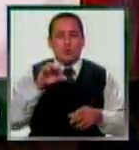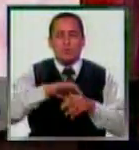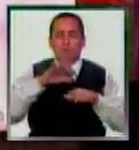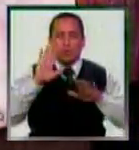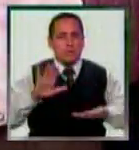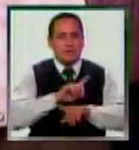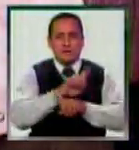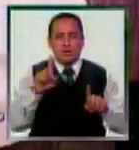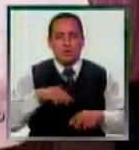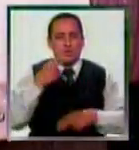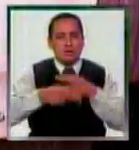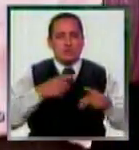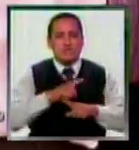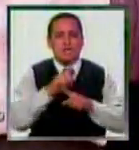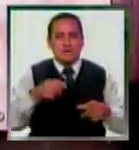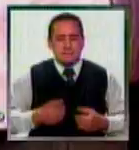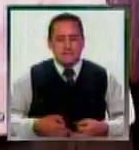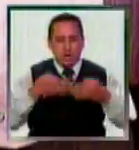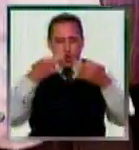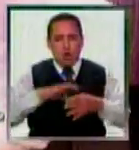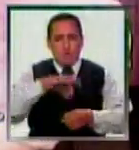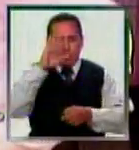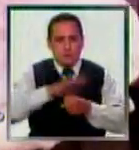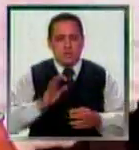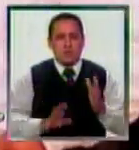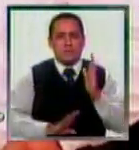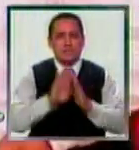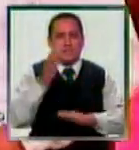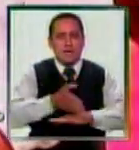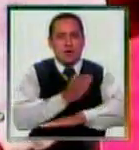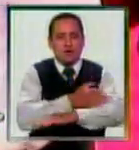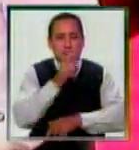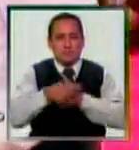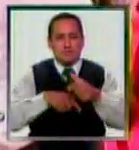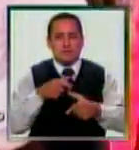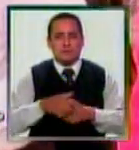un nacionalista se compromete con el desarrollo del pueblo.